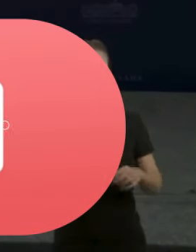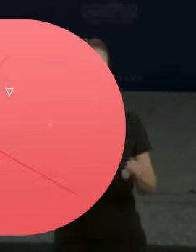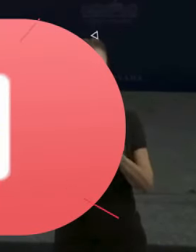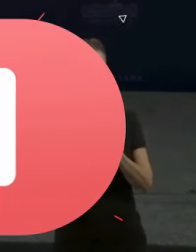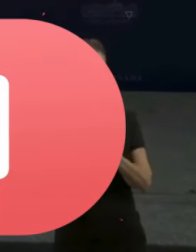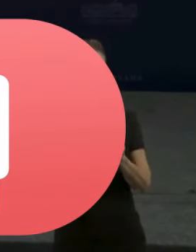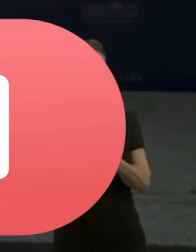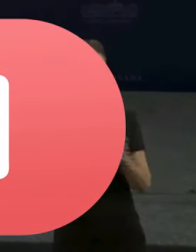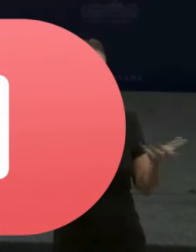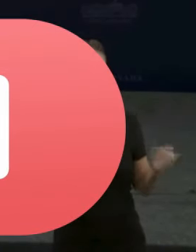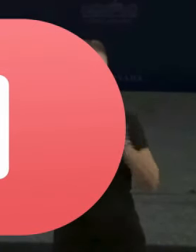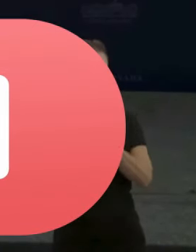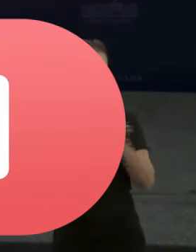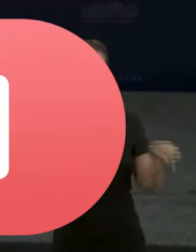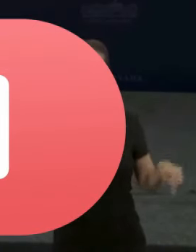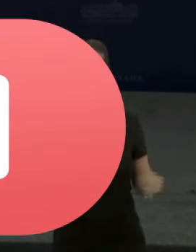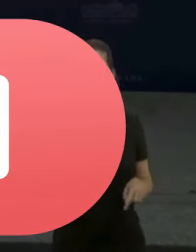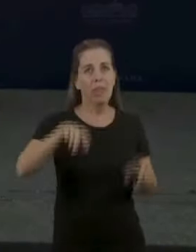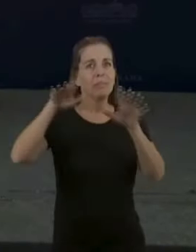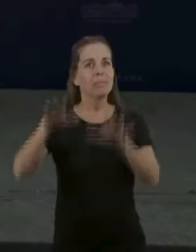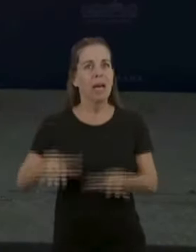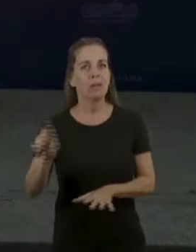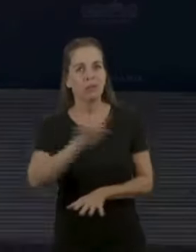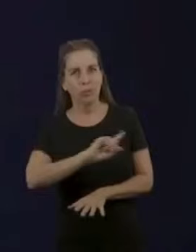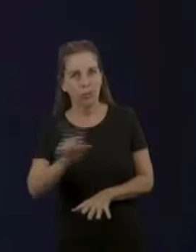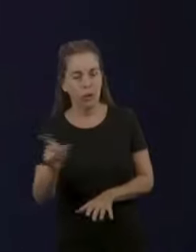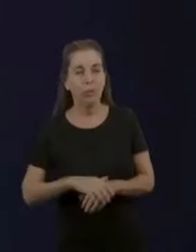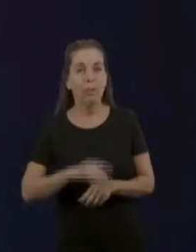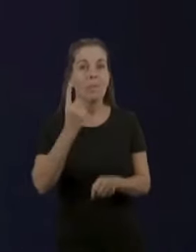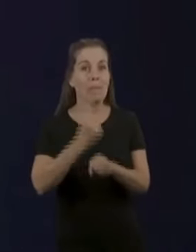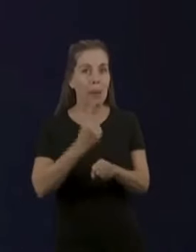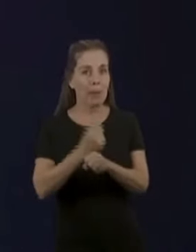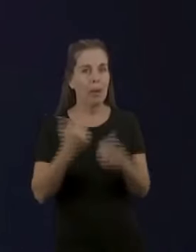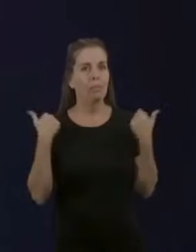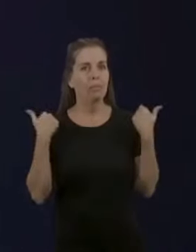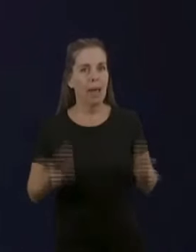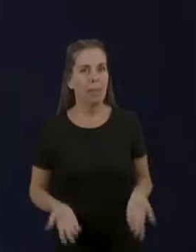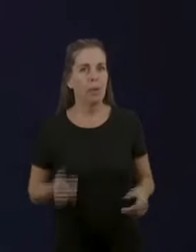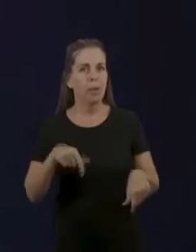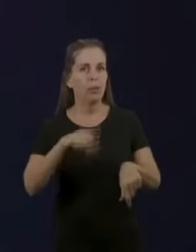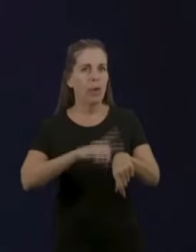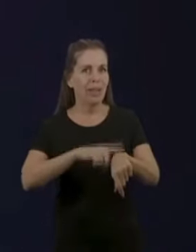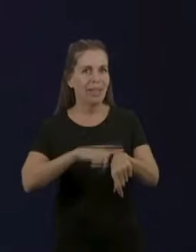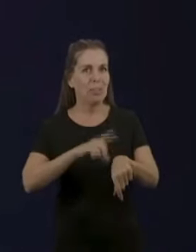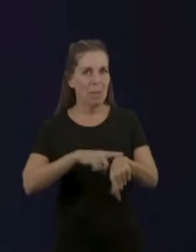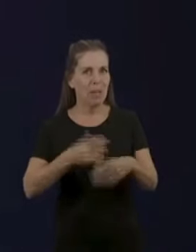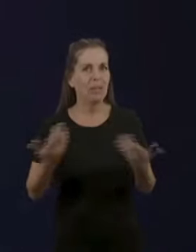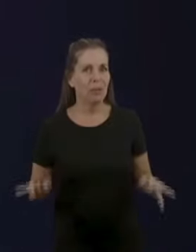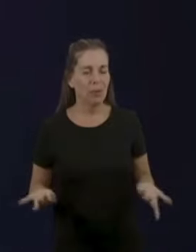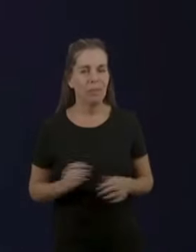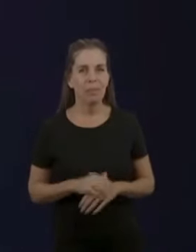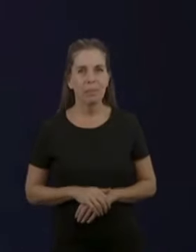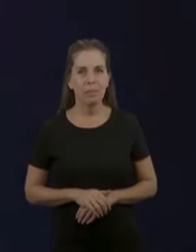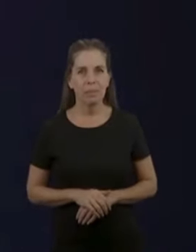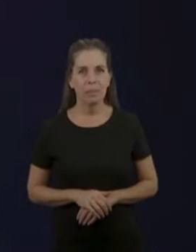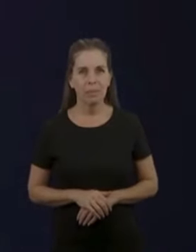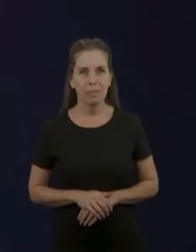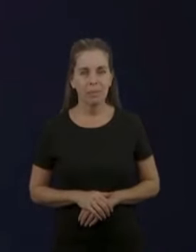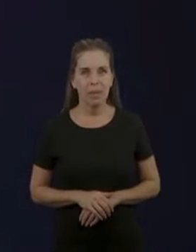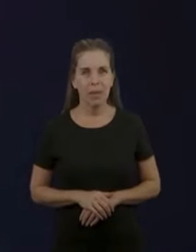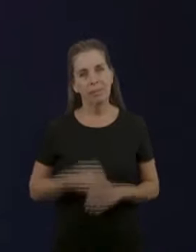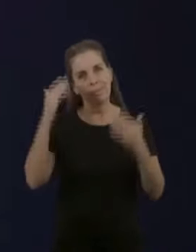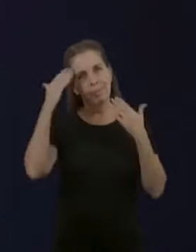no se hayan adherido al paro eh bueno primero aprovecho este momento para e saludar